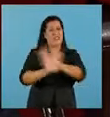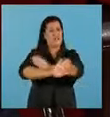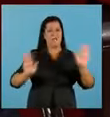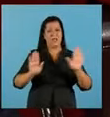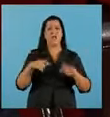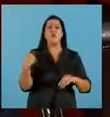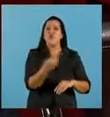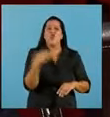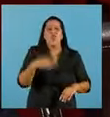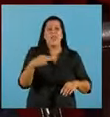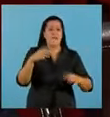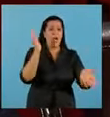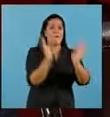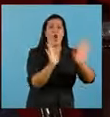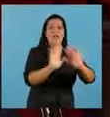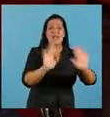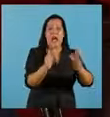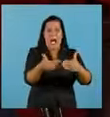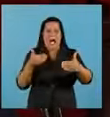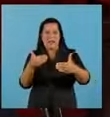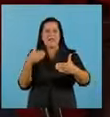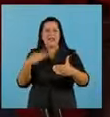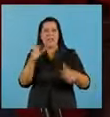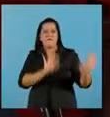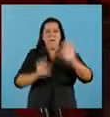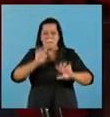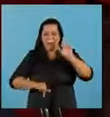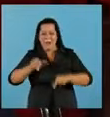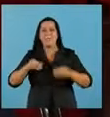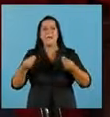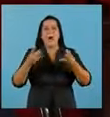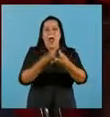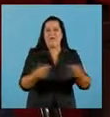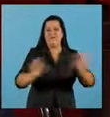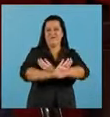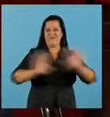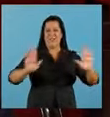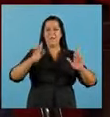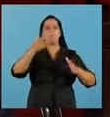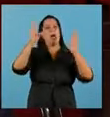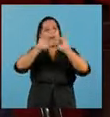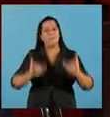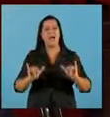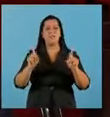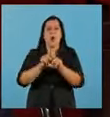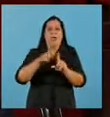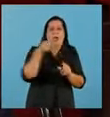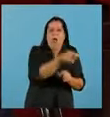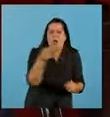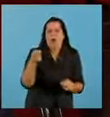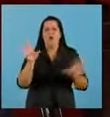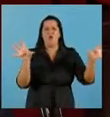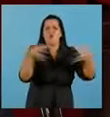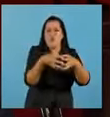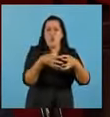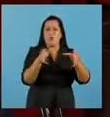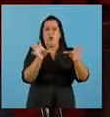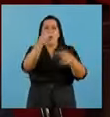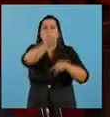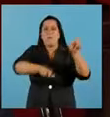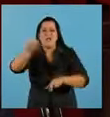de anticiparnos a los conflictos, de resolverlos de manera pacífica, evitando la criminalización de grupos o